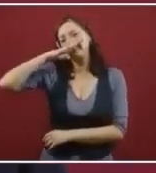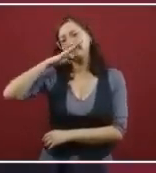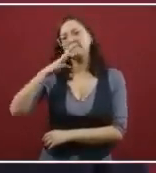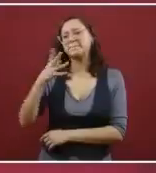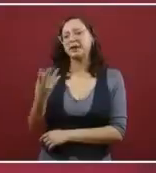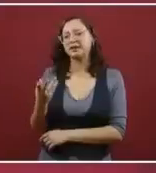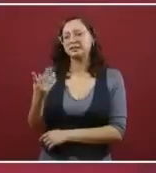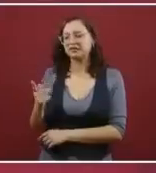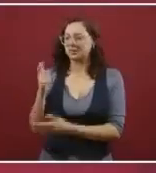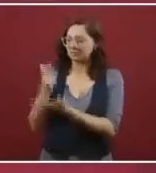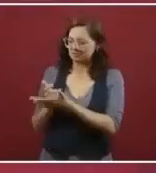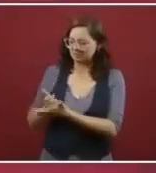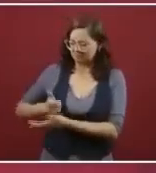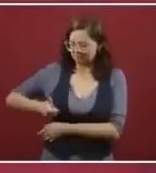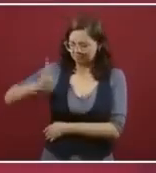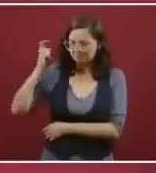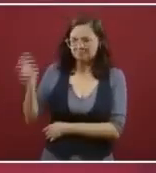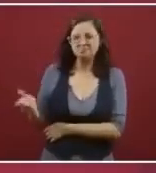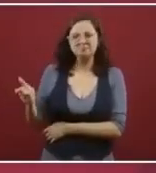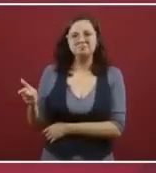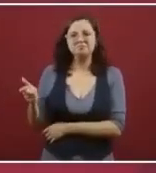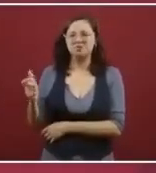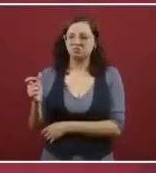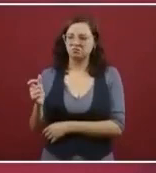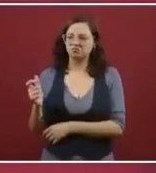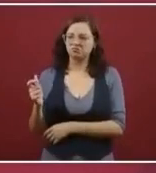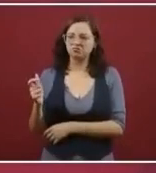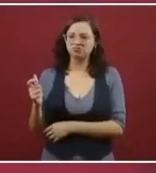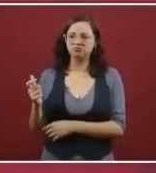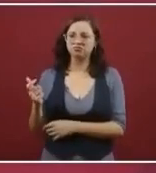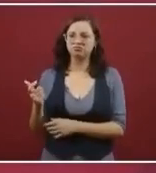el maíz a un precio